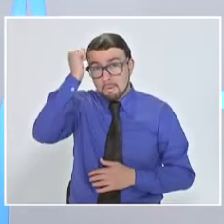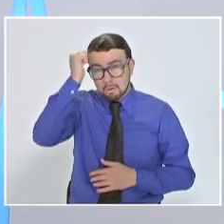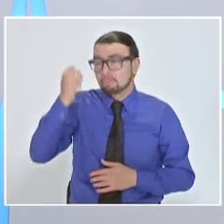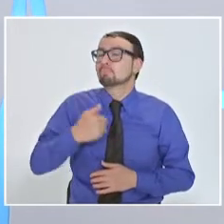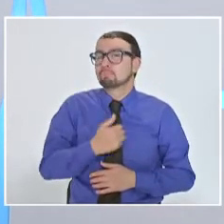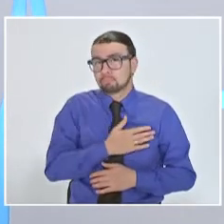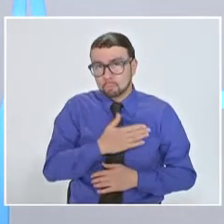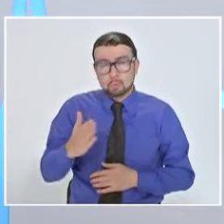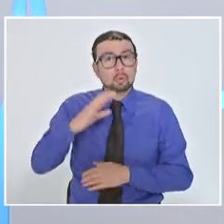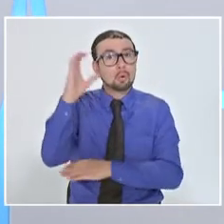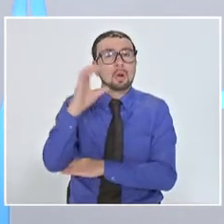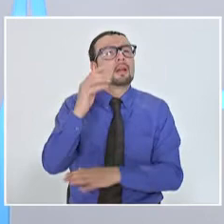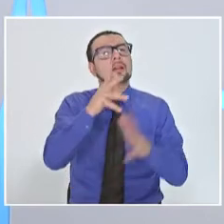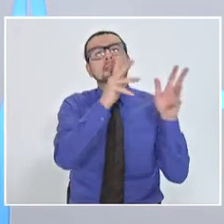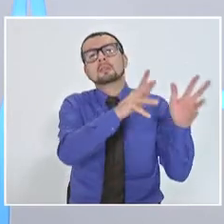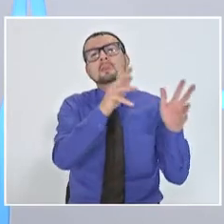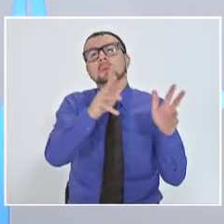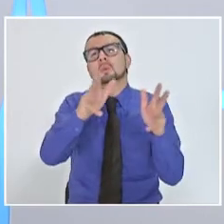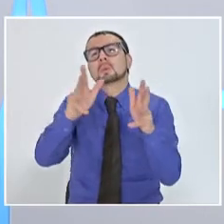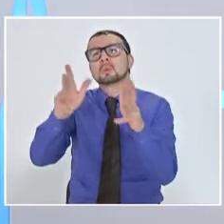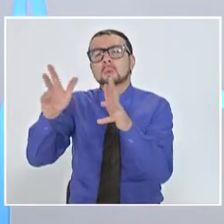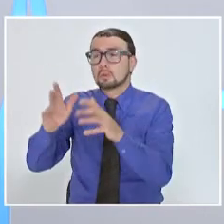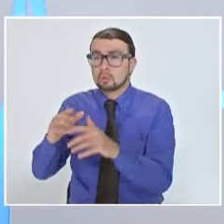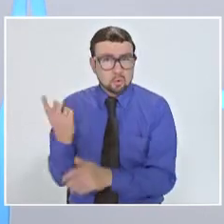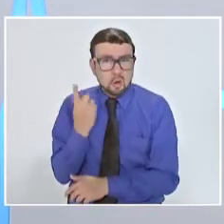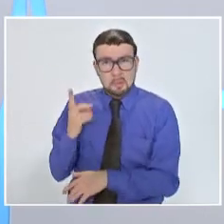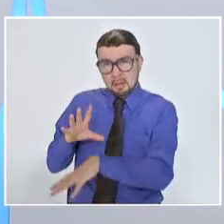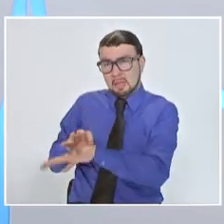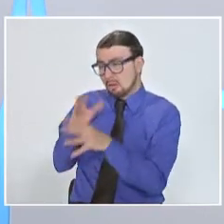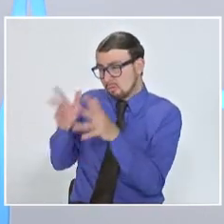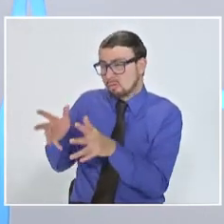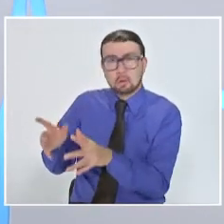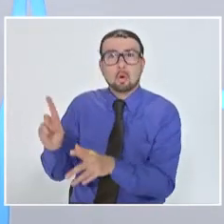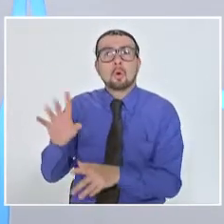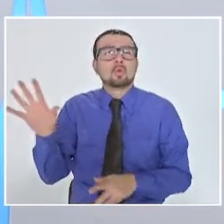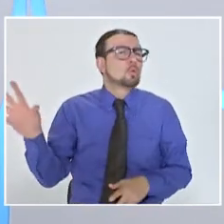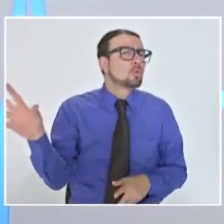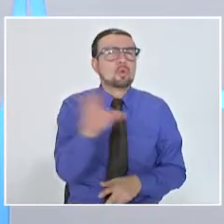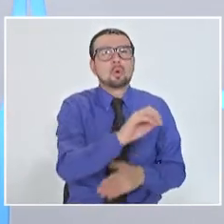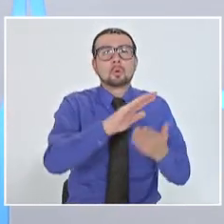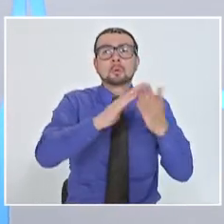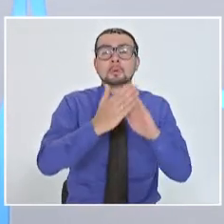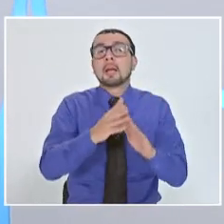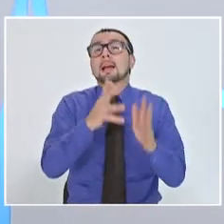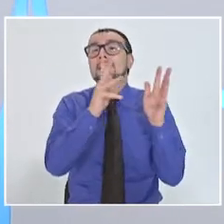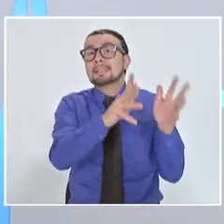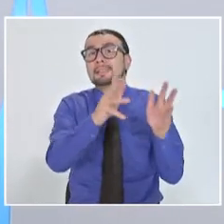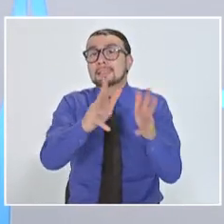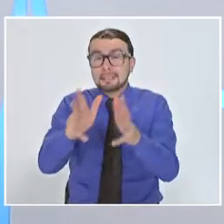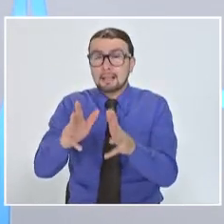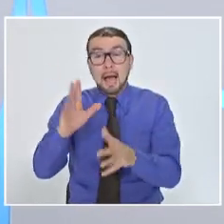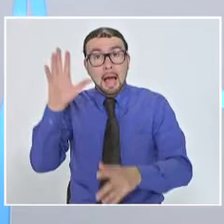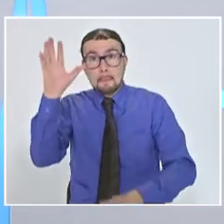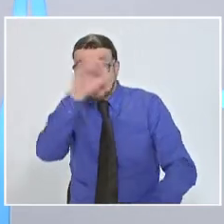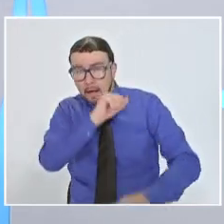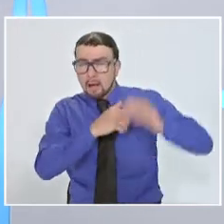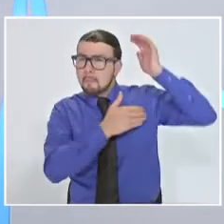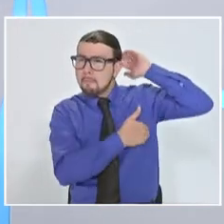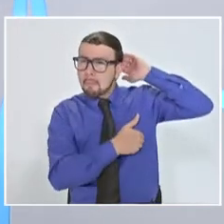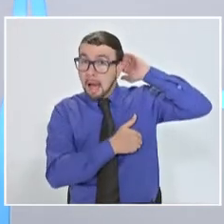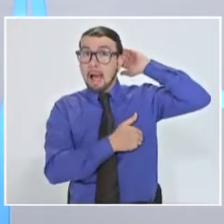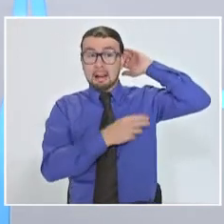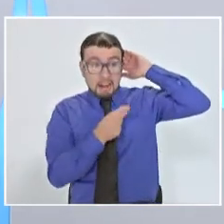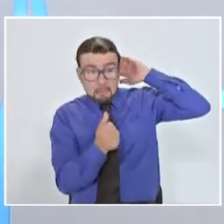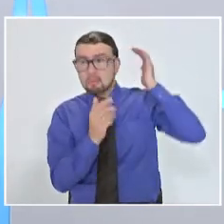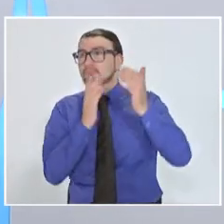debemos hacer en el país, educar no a solo a los médicos, no solo a los profesionales, sino a toda la población general para poder lograr una detección temprana y salvar más